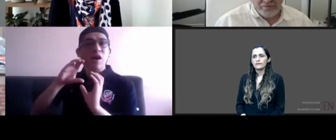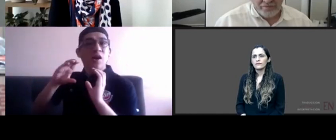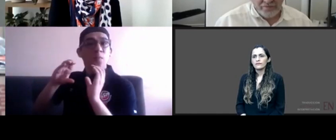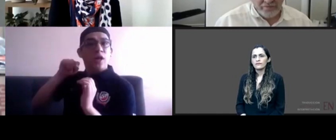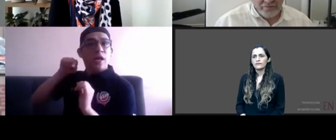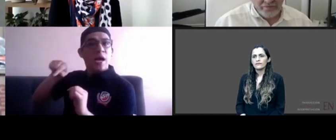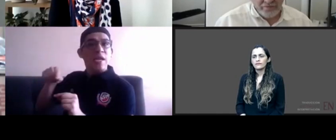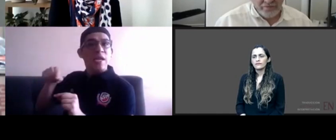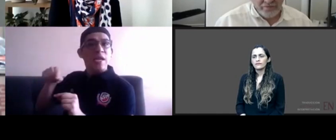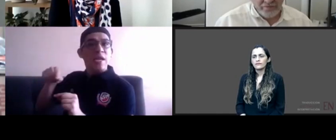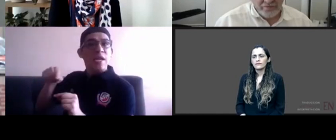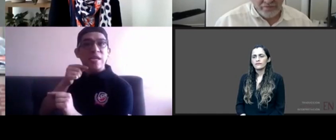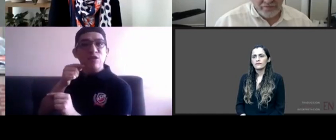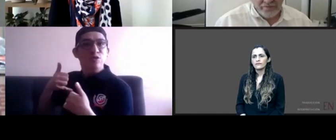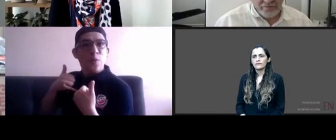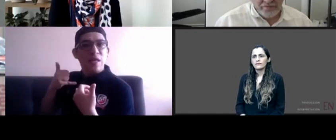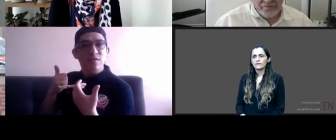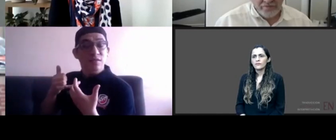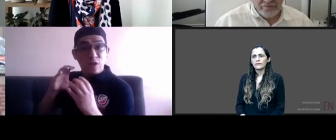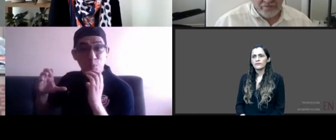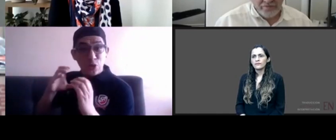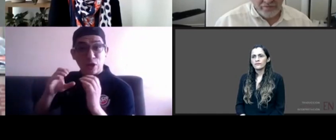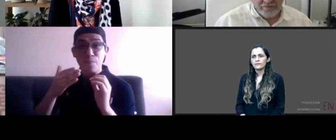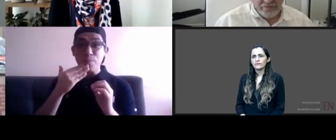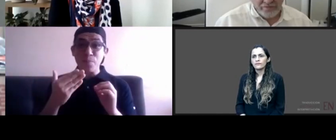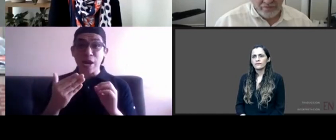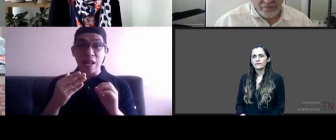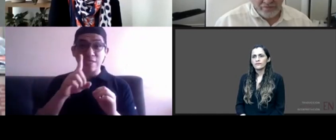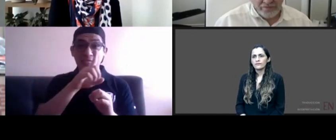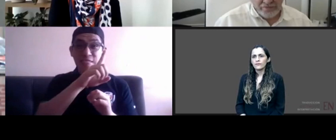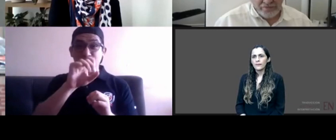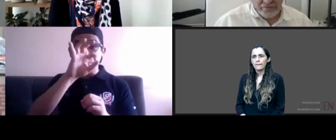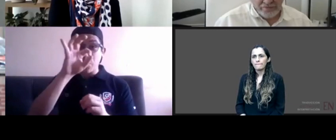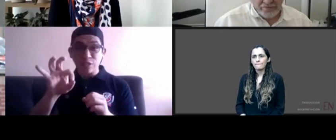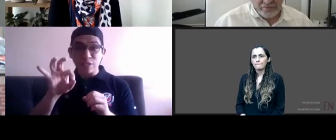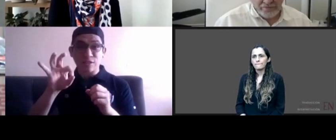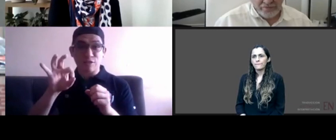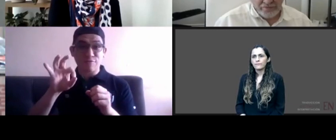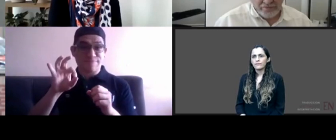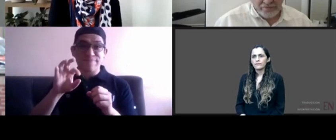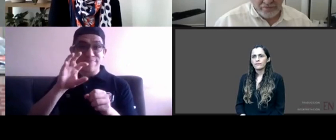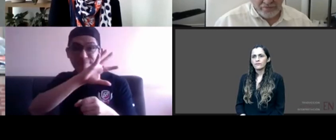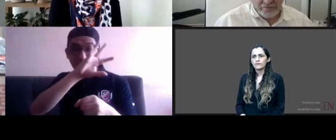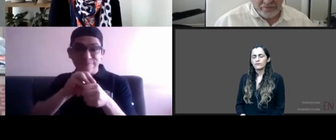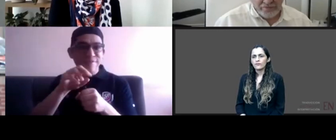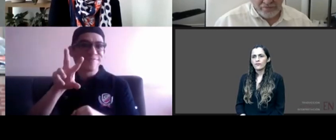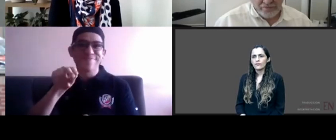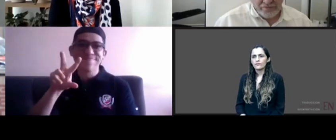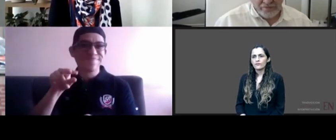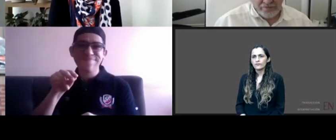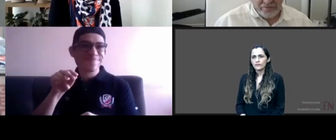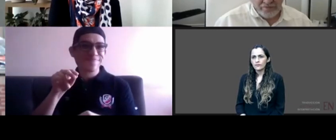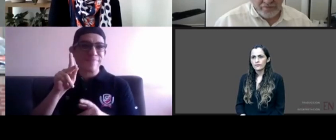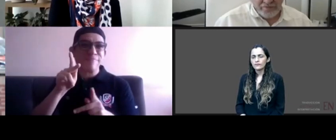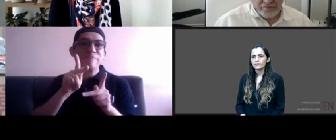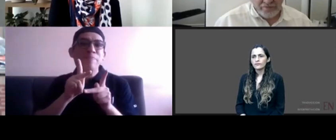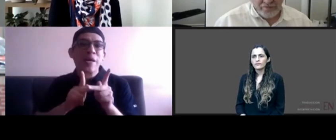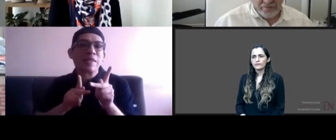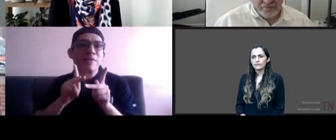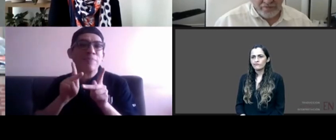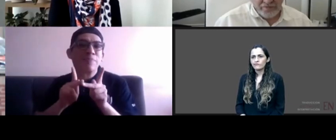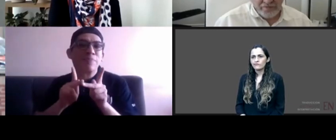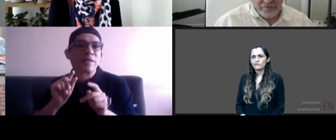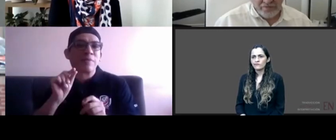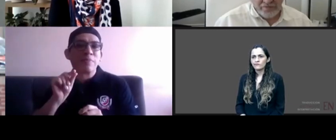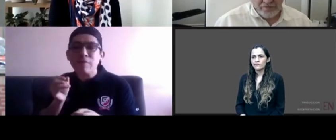están inmersos en una familia oyente. Y esta familia oyente se comunica al 100% con esta persona sorda.